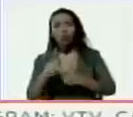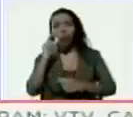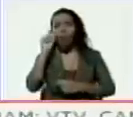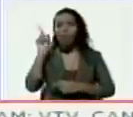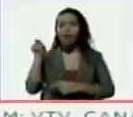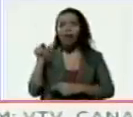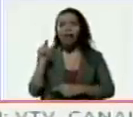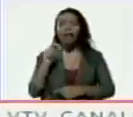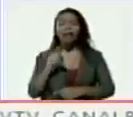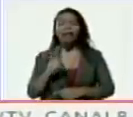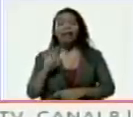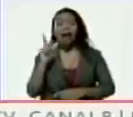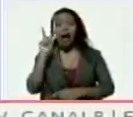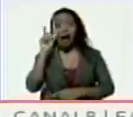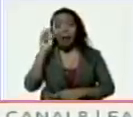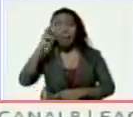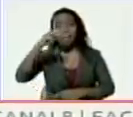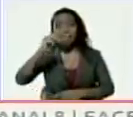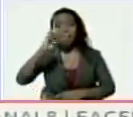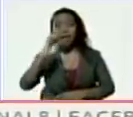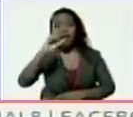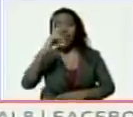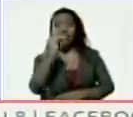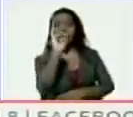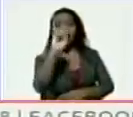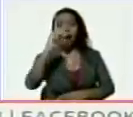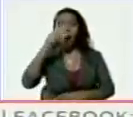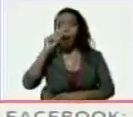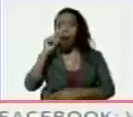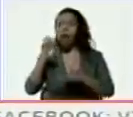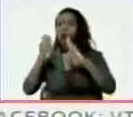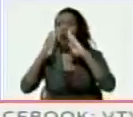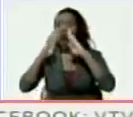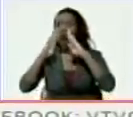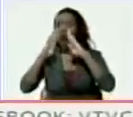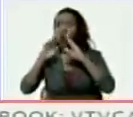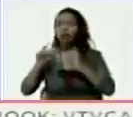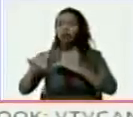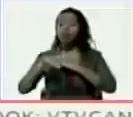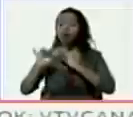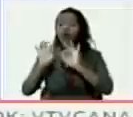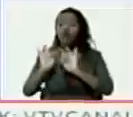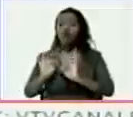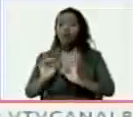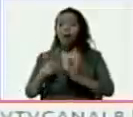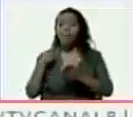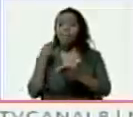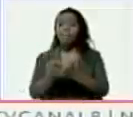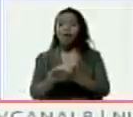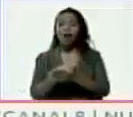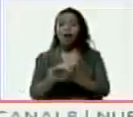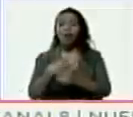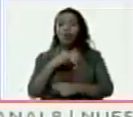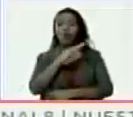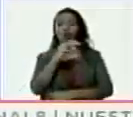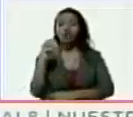Clímaco Medina, alias El Caracas, ha confesado igualmente que le fueron cancelados entre